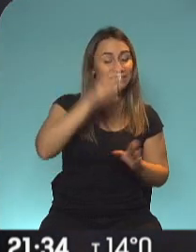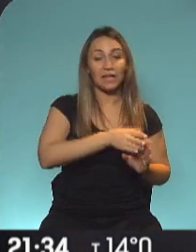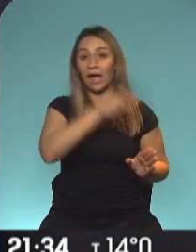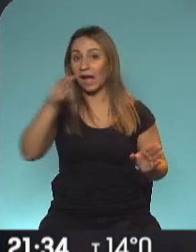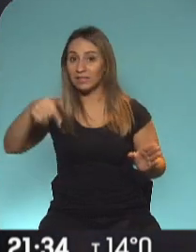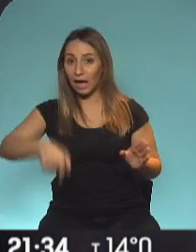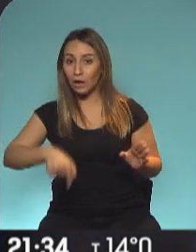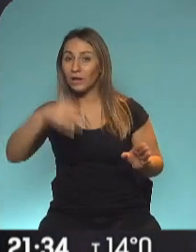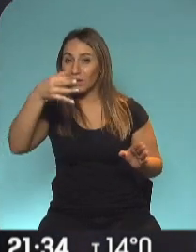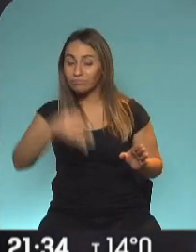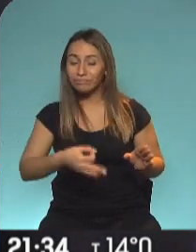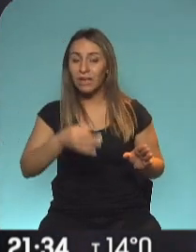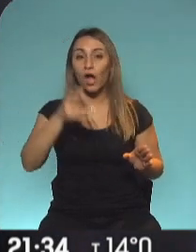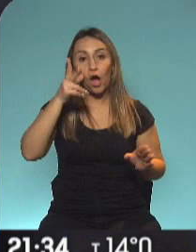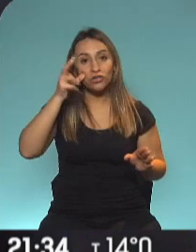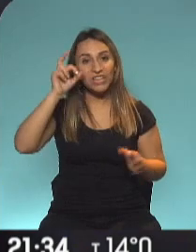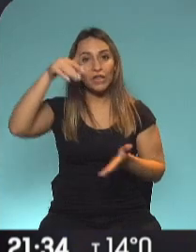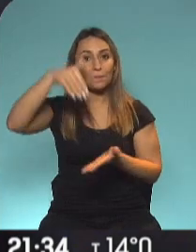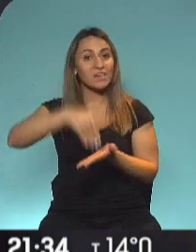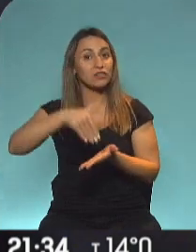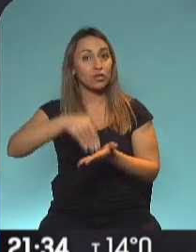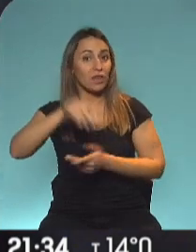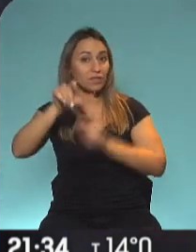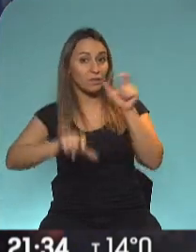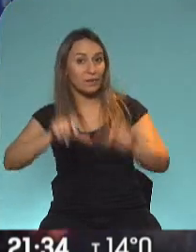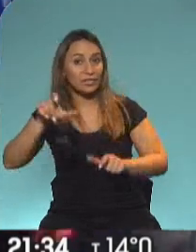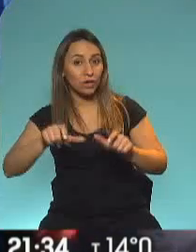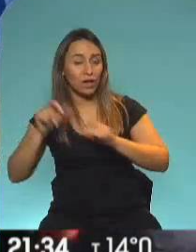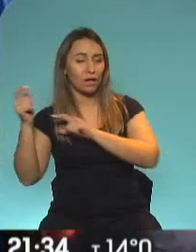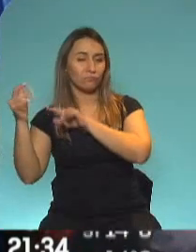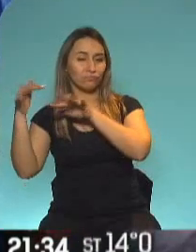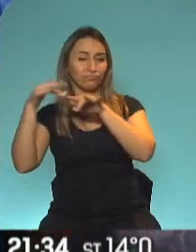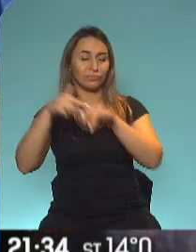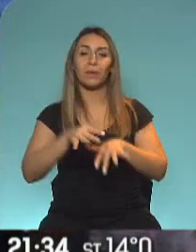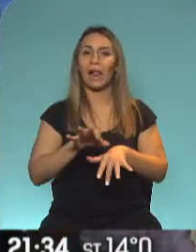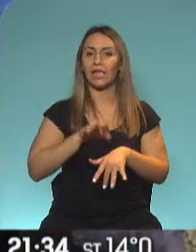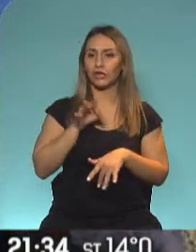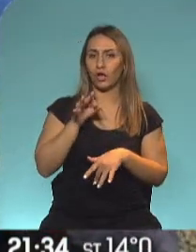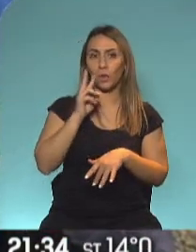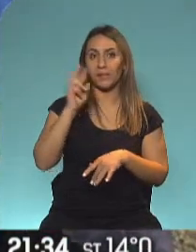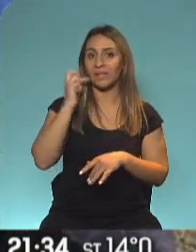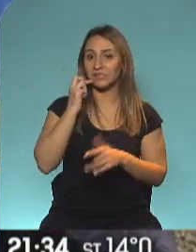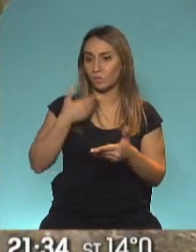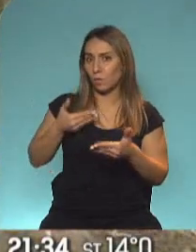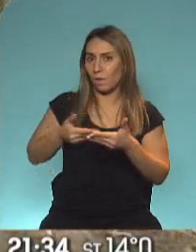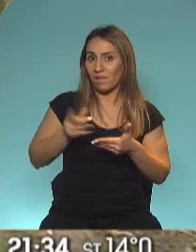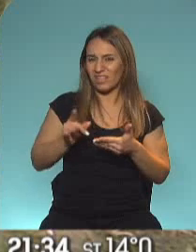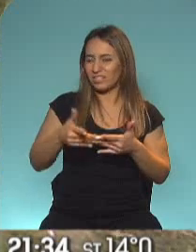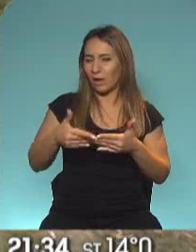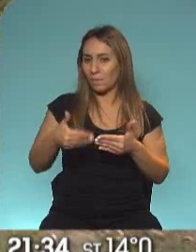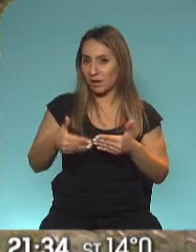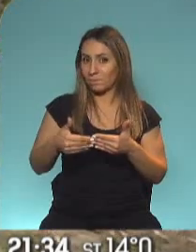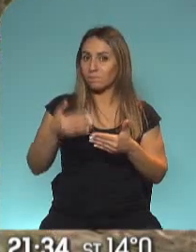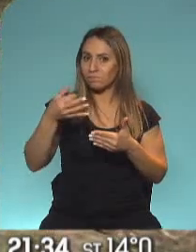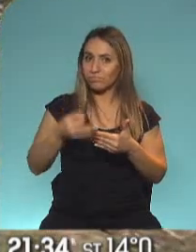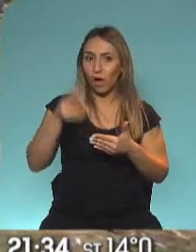casi 80 millones de personas para finales del año 2019. Si tuviéramos que formar un